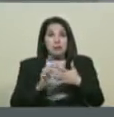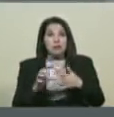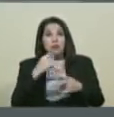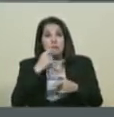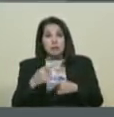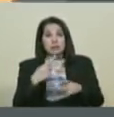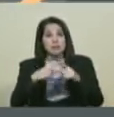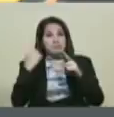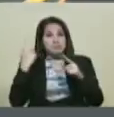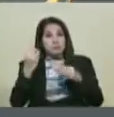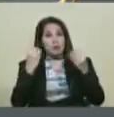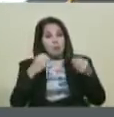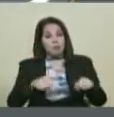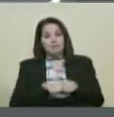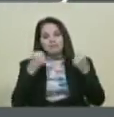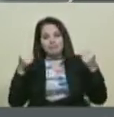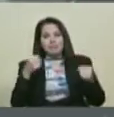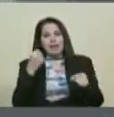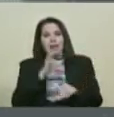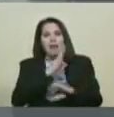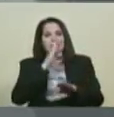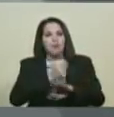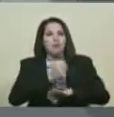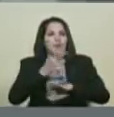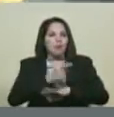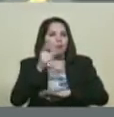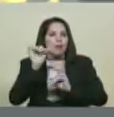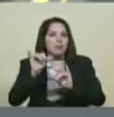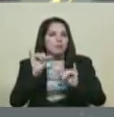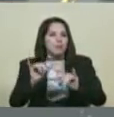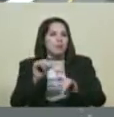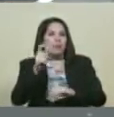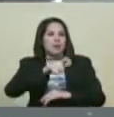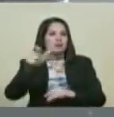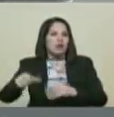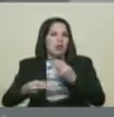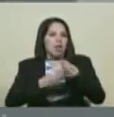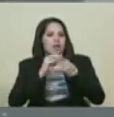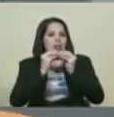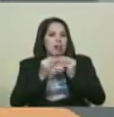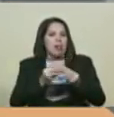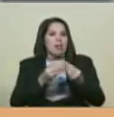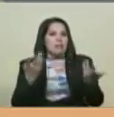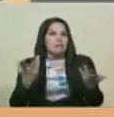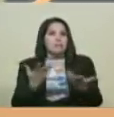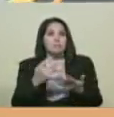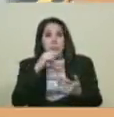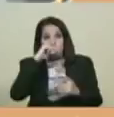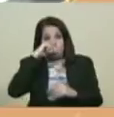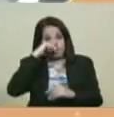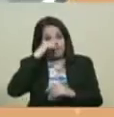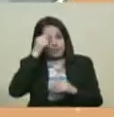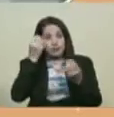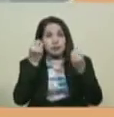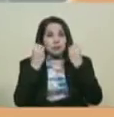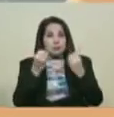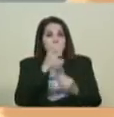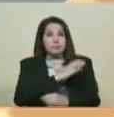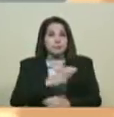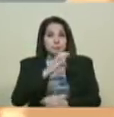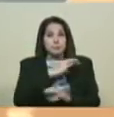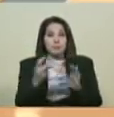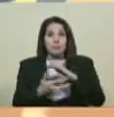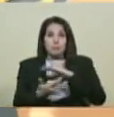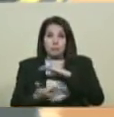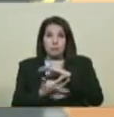conllevan a que fue sabotaje, que lo sepa el pueblo venezolano, después de una investigación seria hecha por esta comisión técnica y